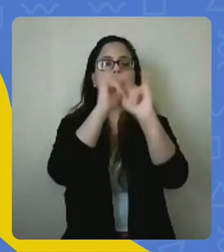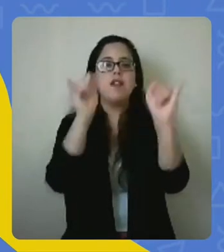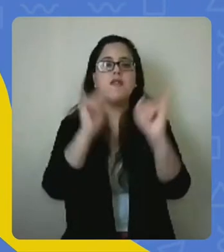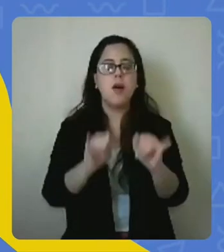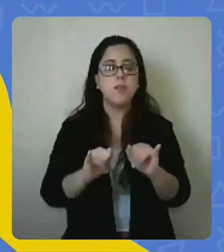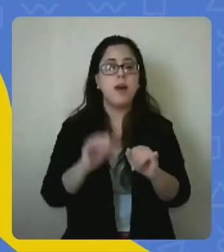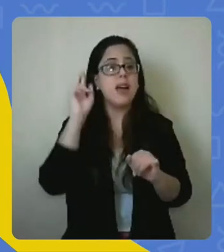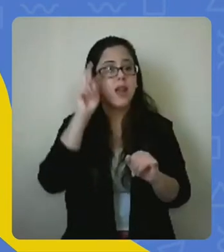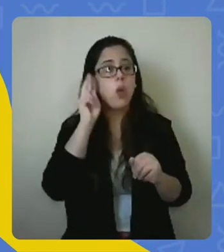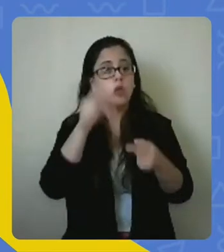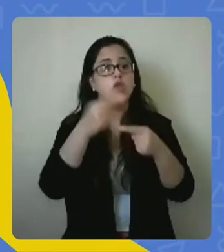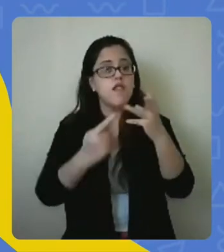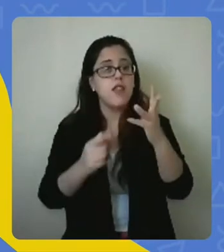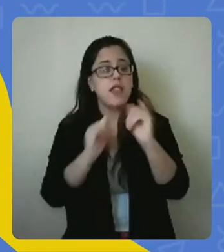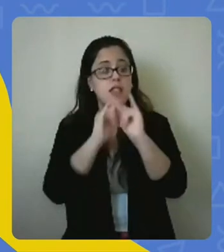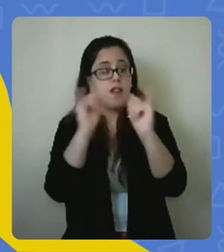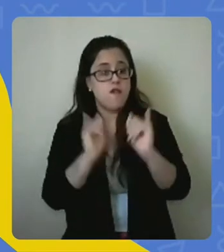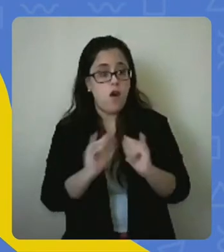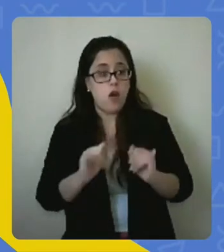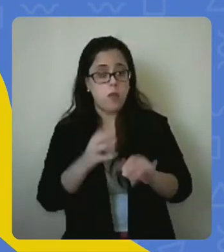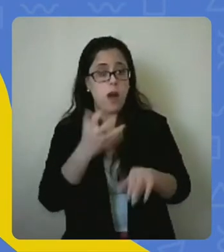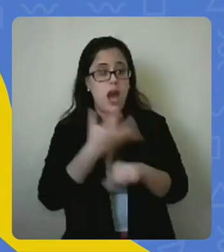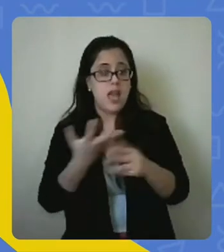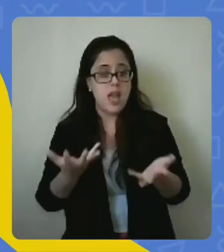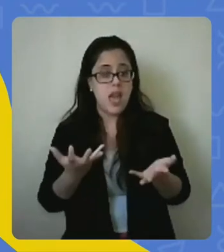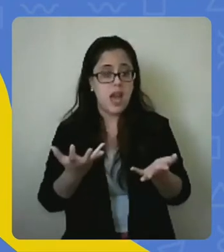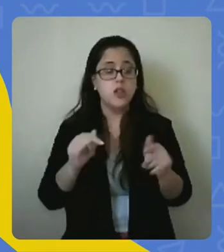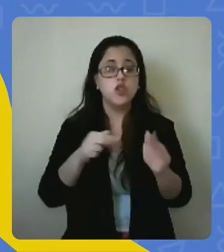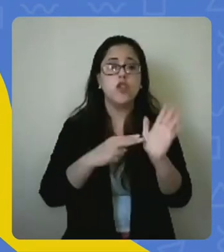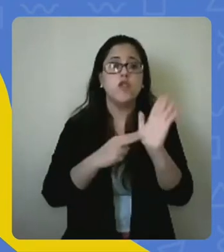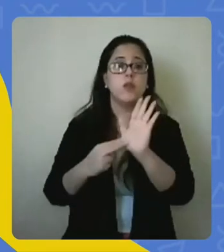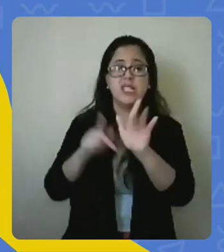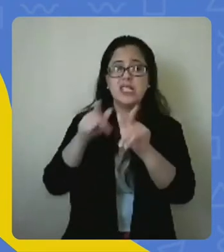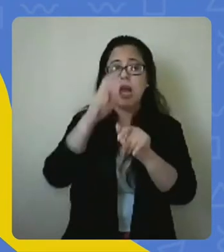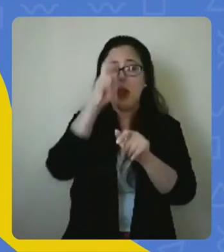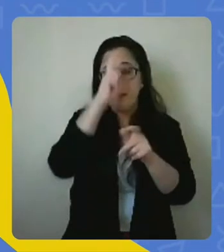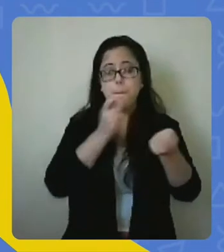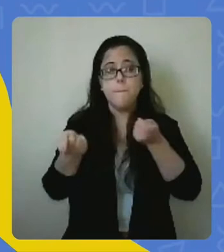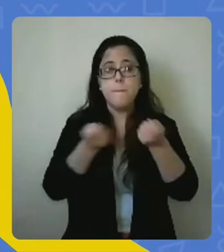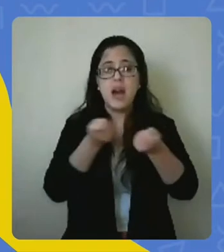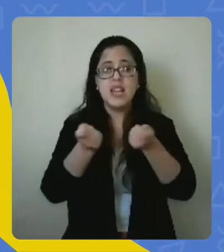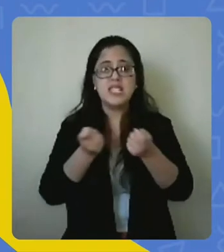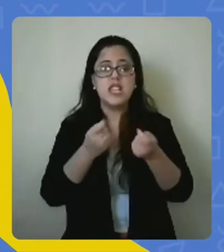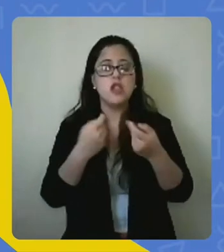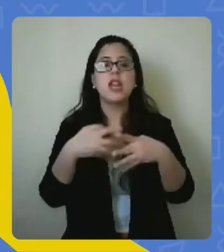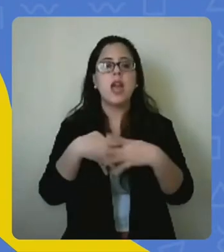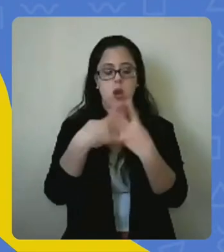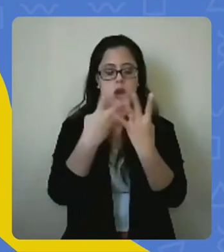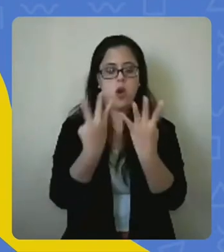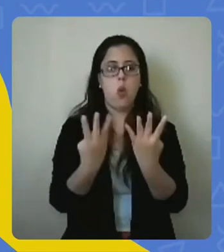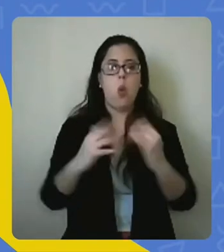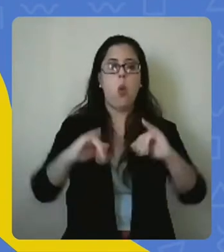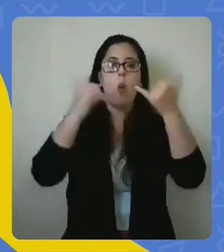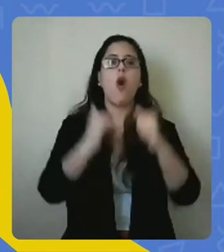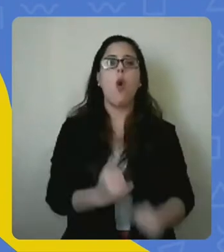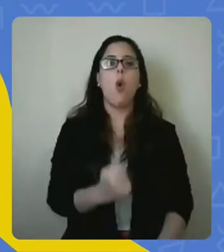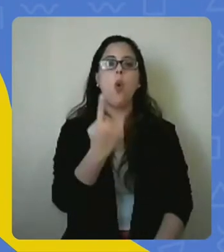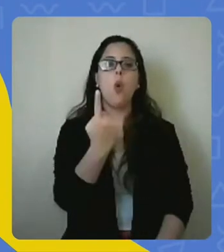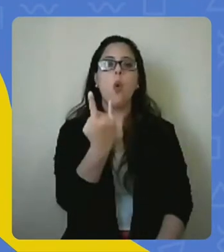formas distintas. Y les voy a mostrar esta que se parece un poco al juego al 1. Ya, me queda una.